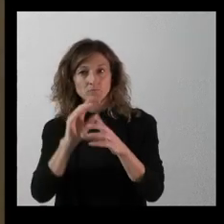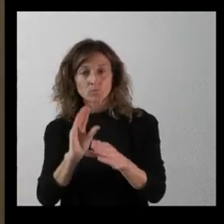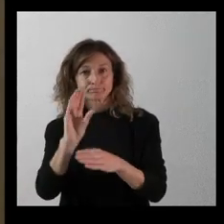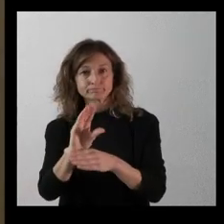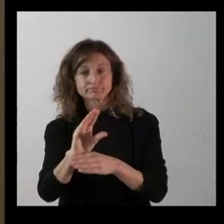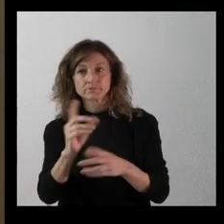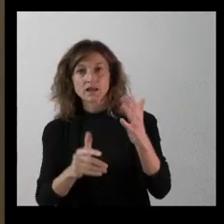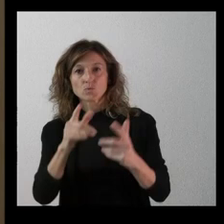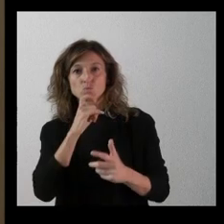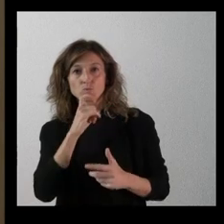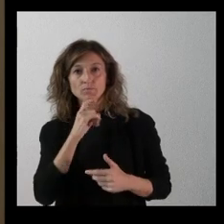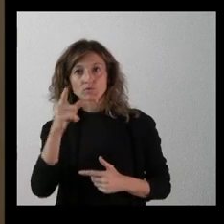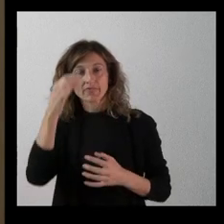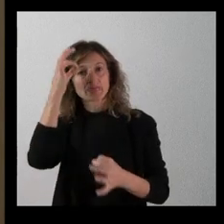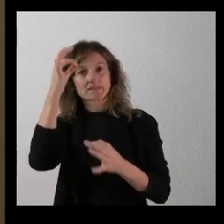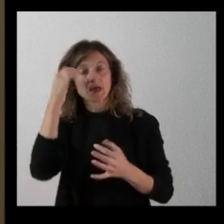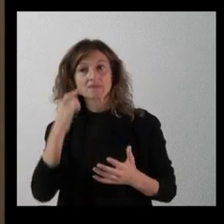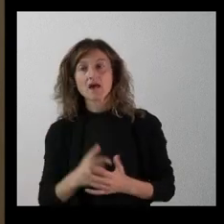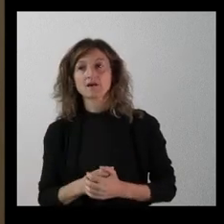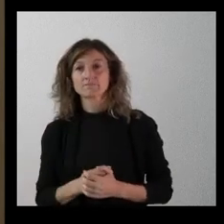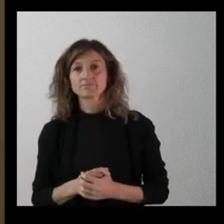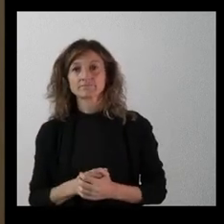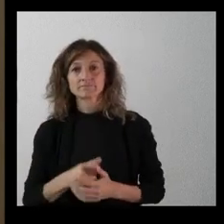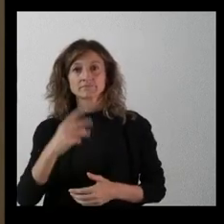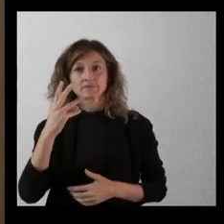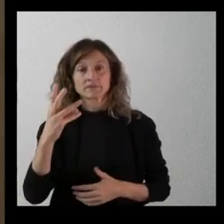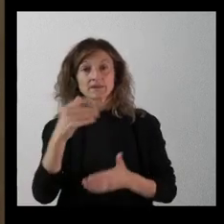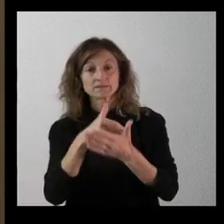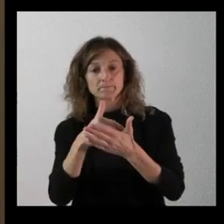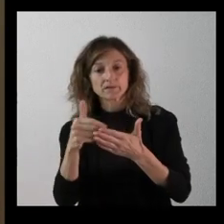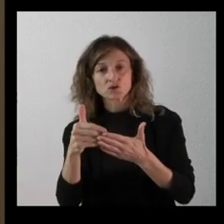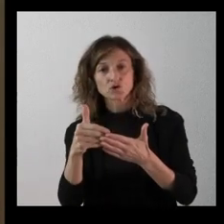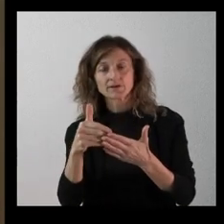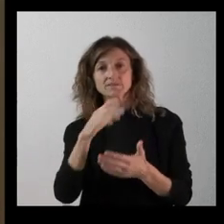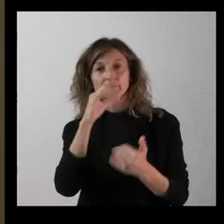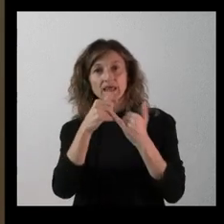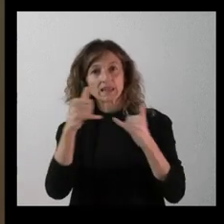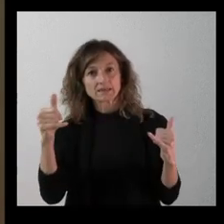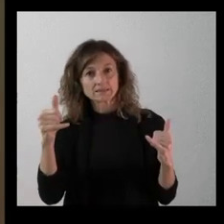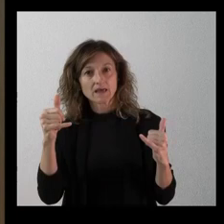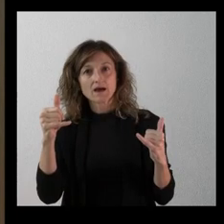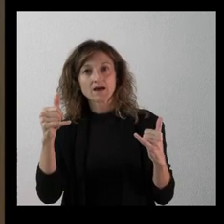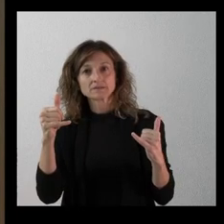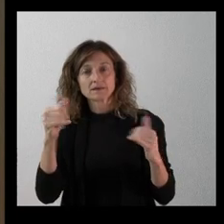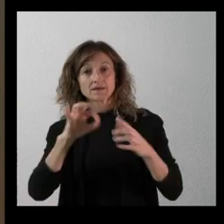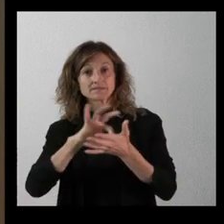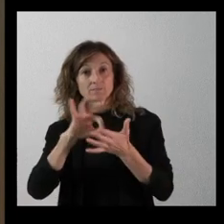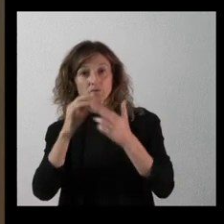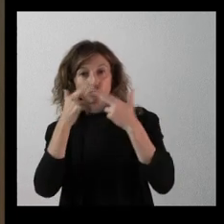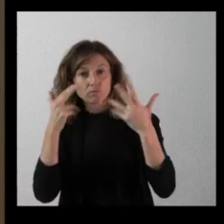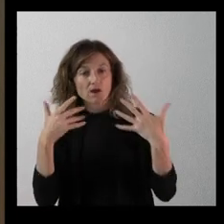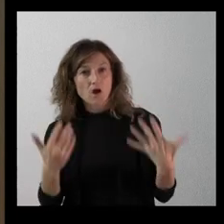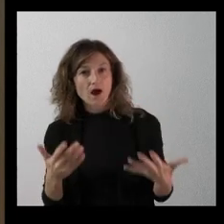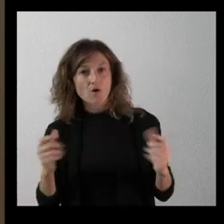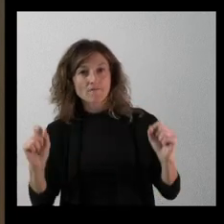si nos puede detallar si estos tres millones son para las líneas de servicio público actualmente